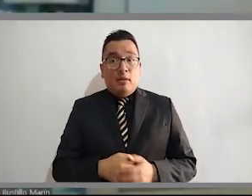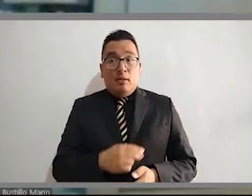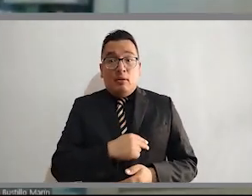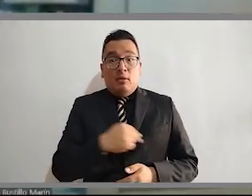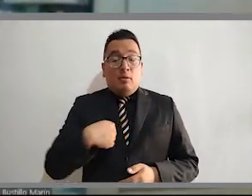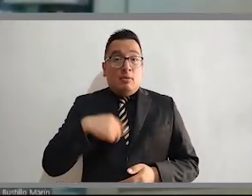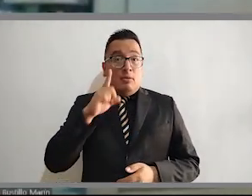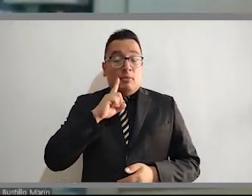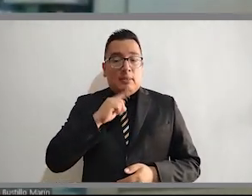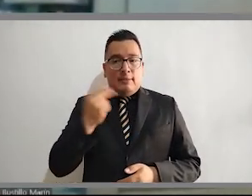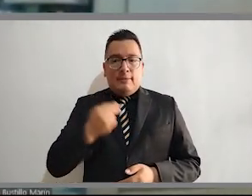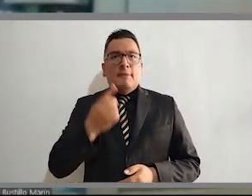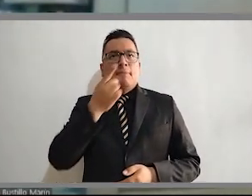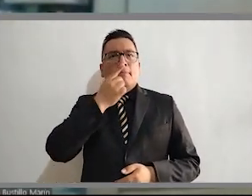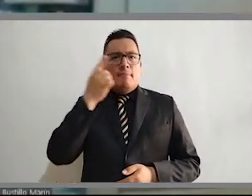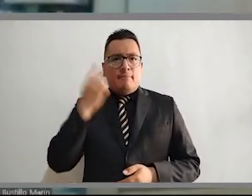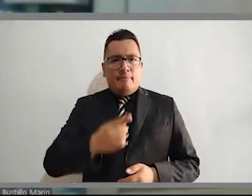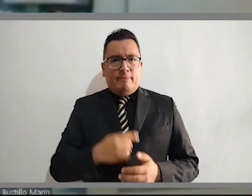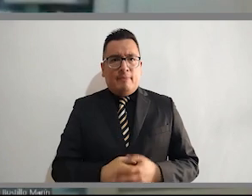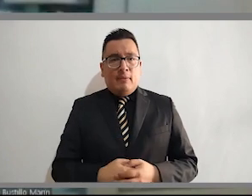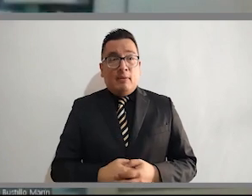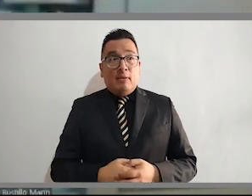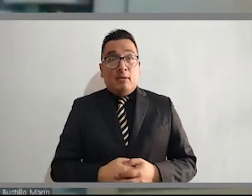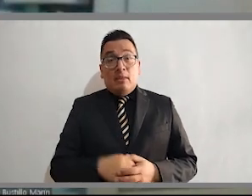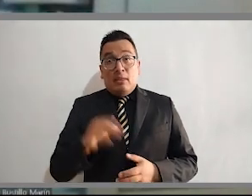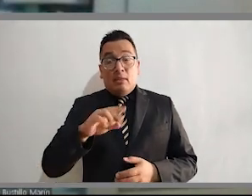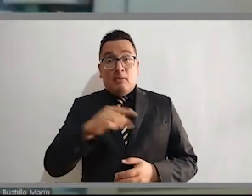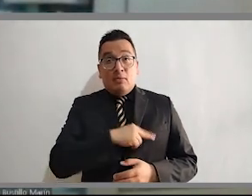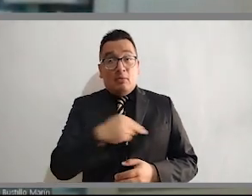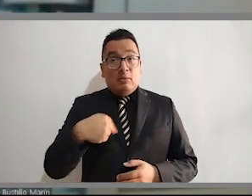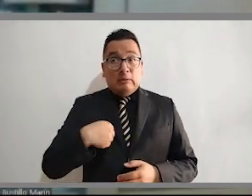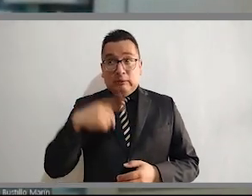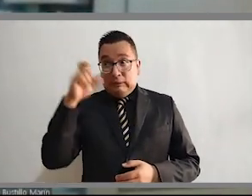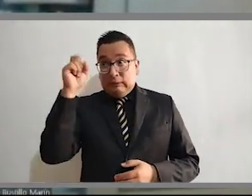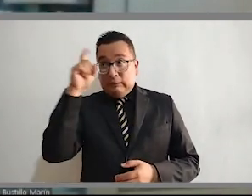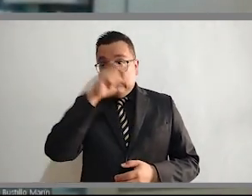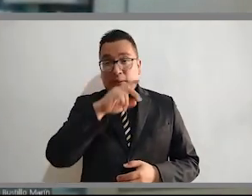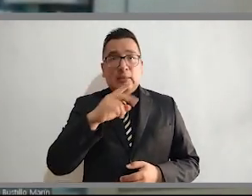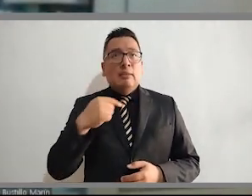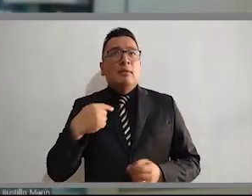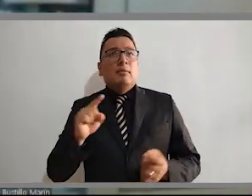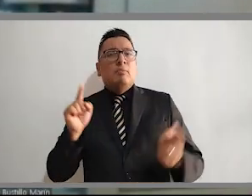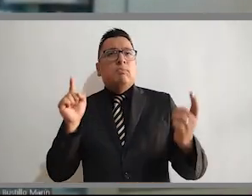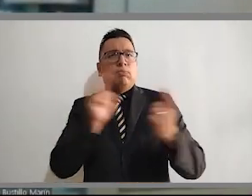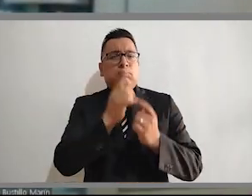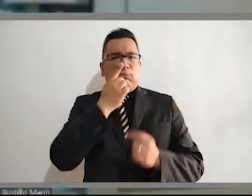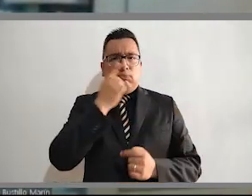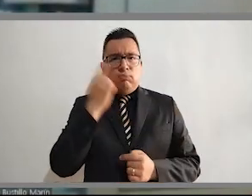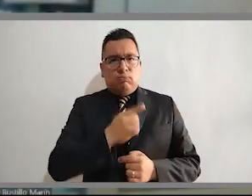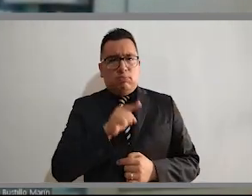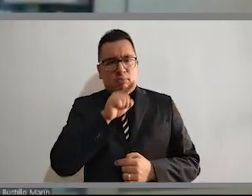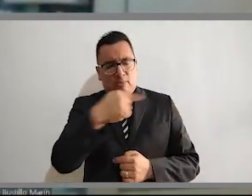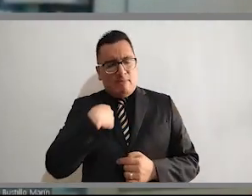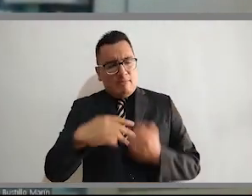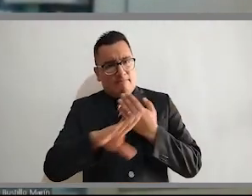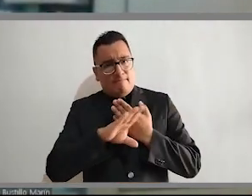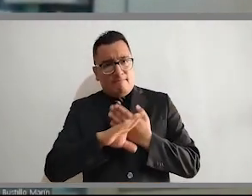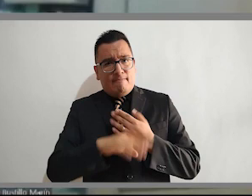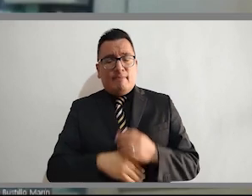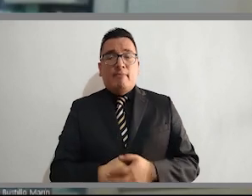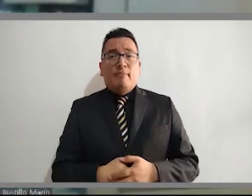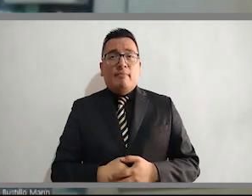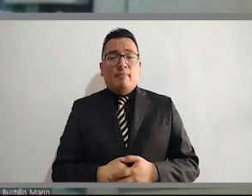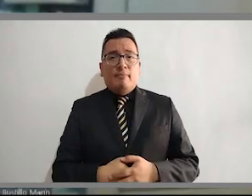a denunciar. ¿Qué tan difícil es para nosotras llegar a denunciar a una persona que nos está